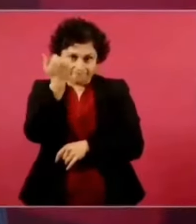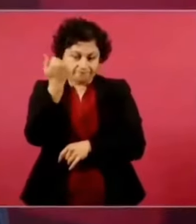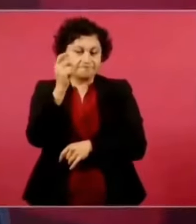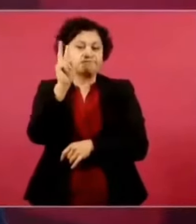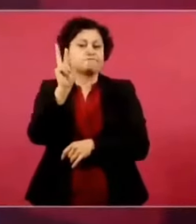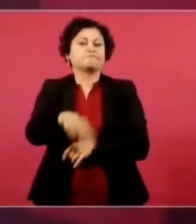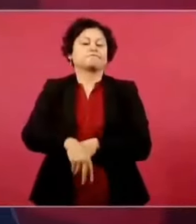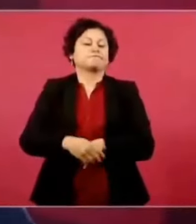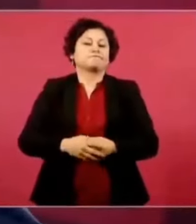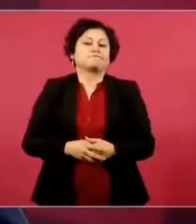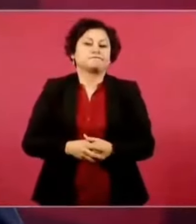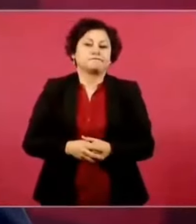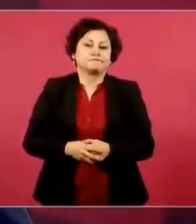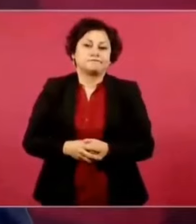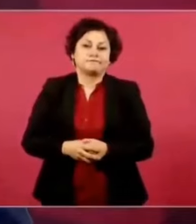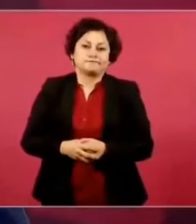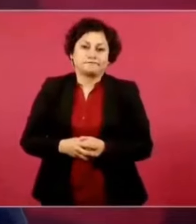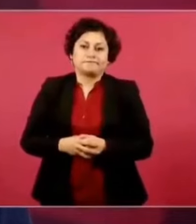Por eso